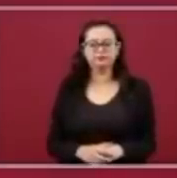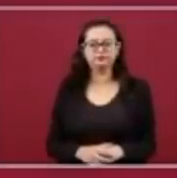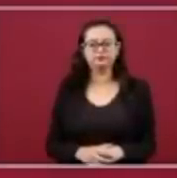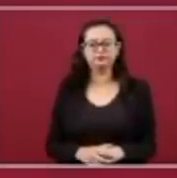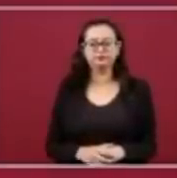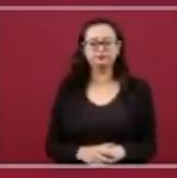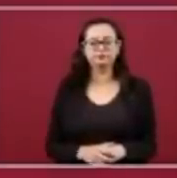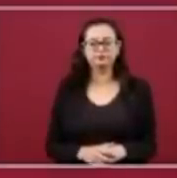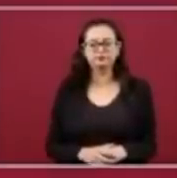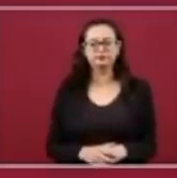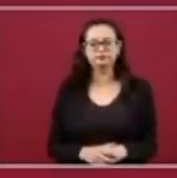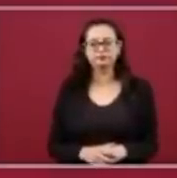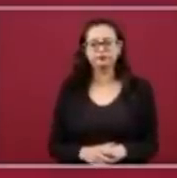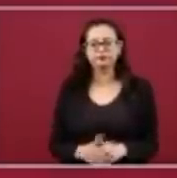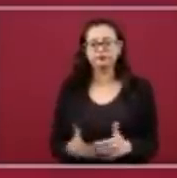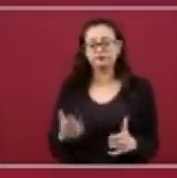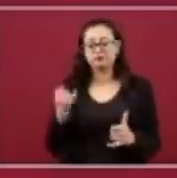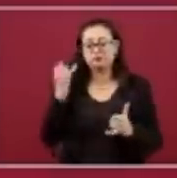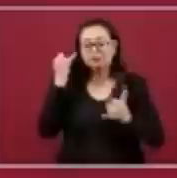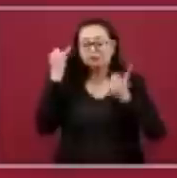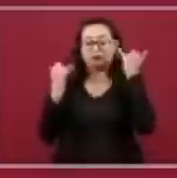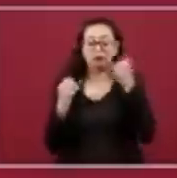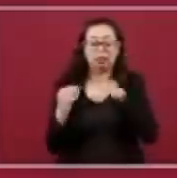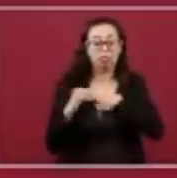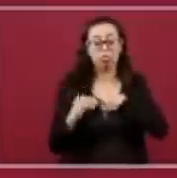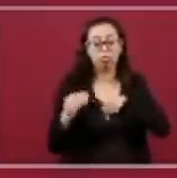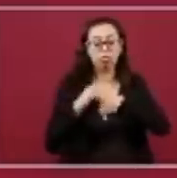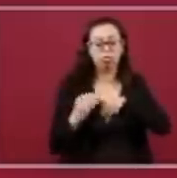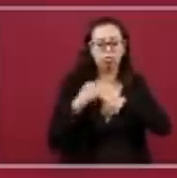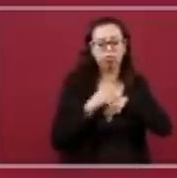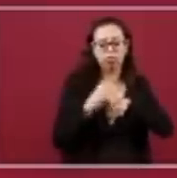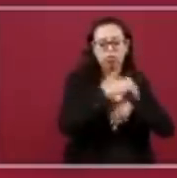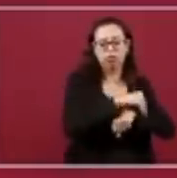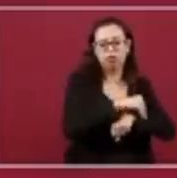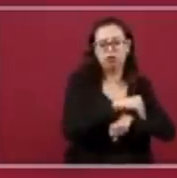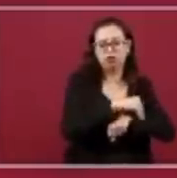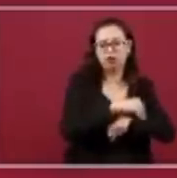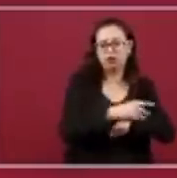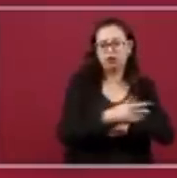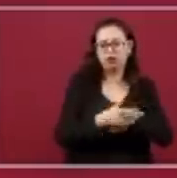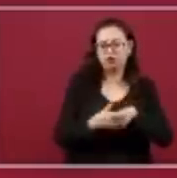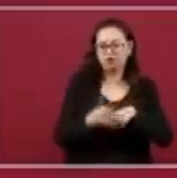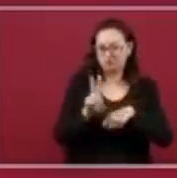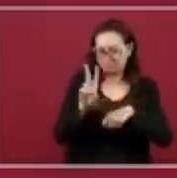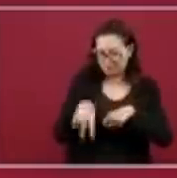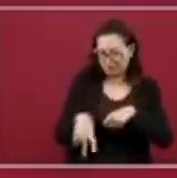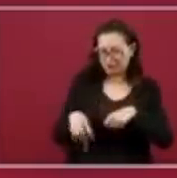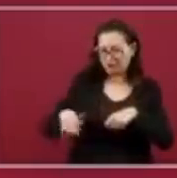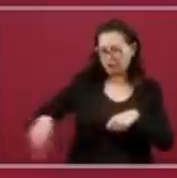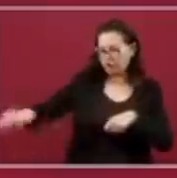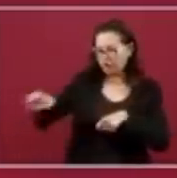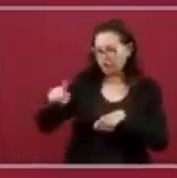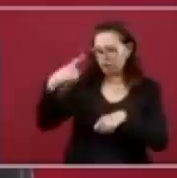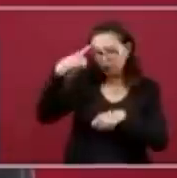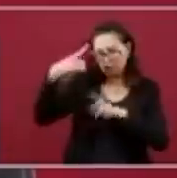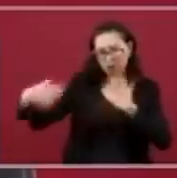utilizar pretextos que no tienen que ver con el sentido